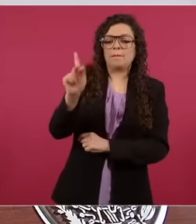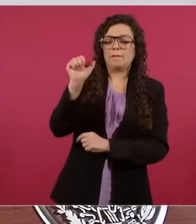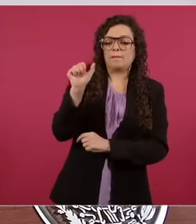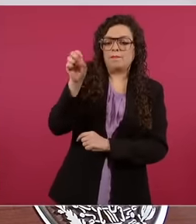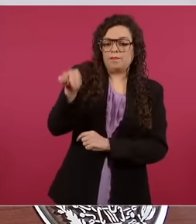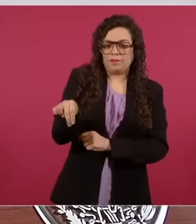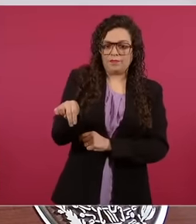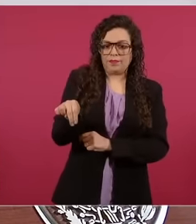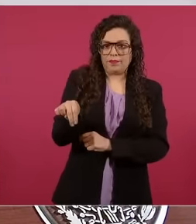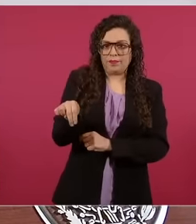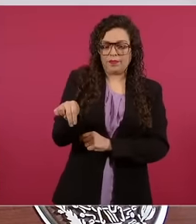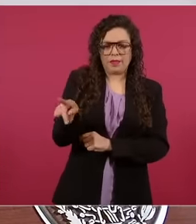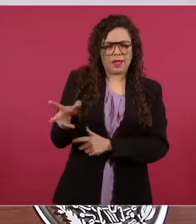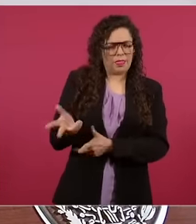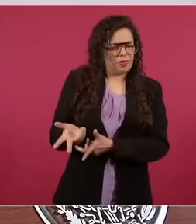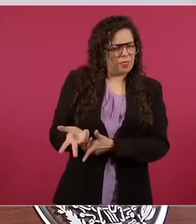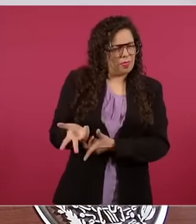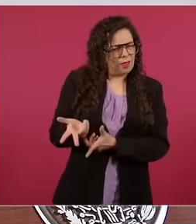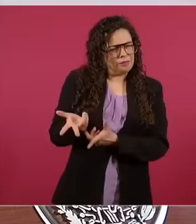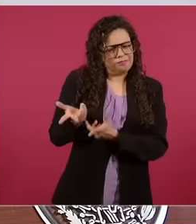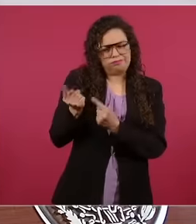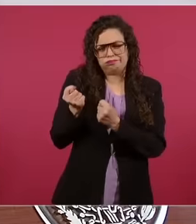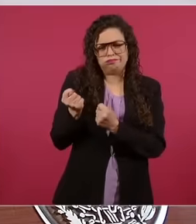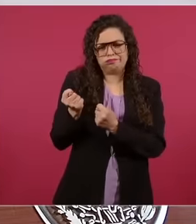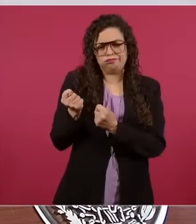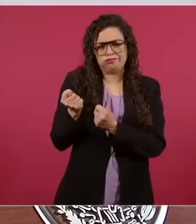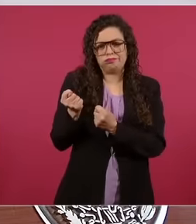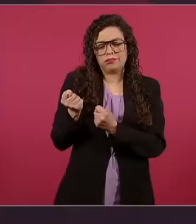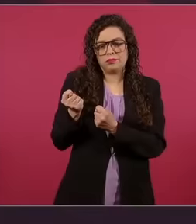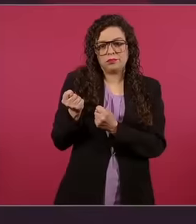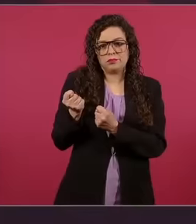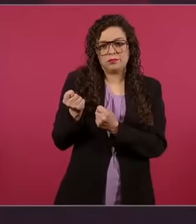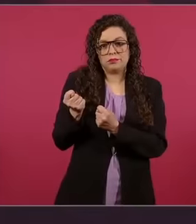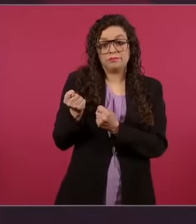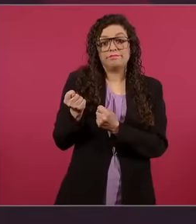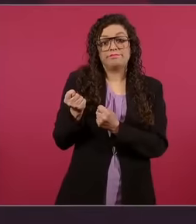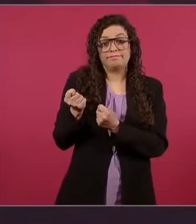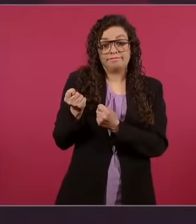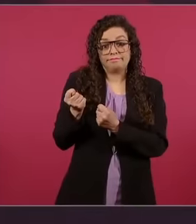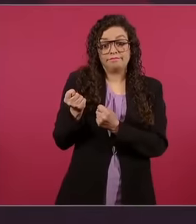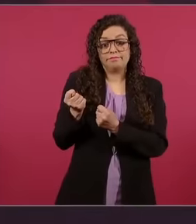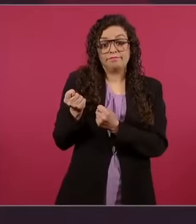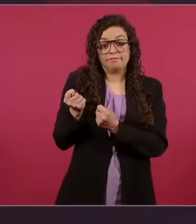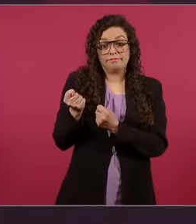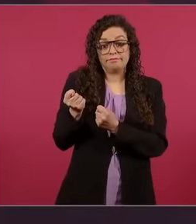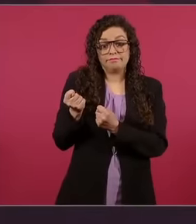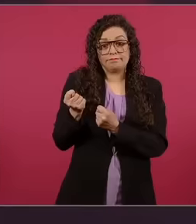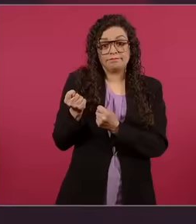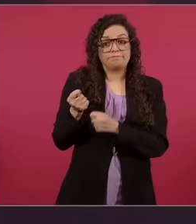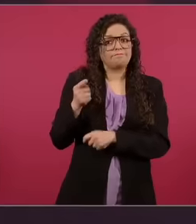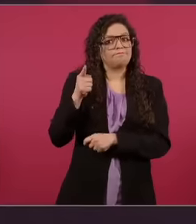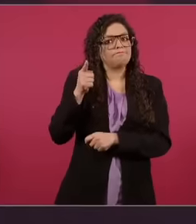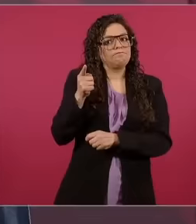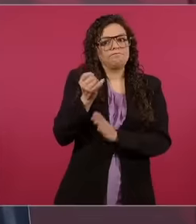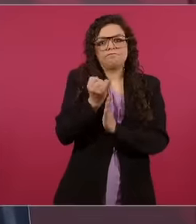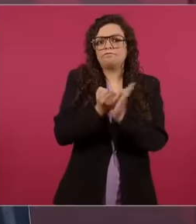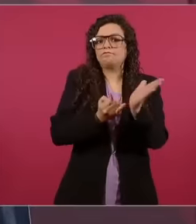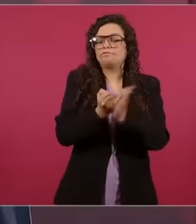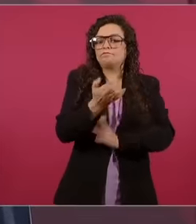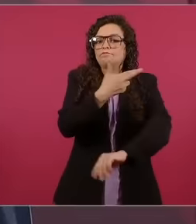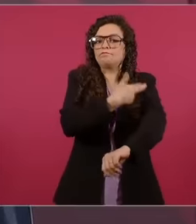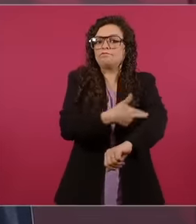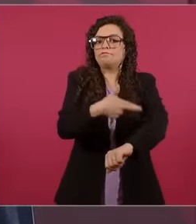de manera irresponsable un recurso para que sea la Corte y